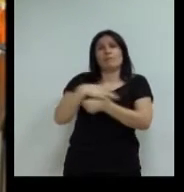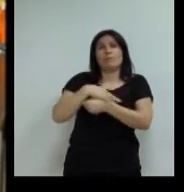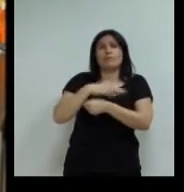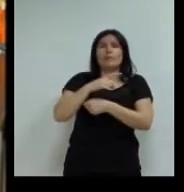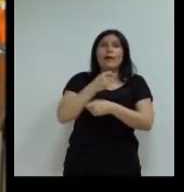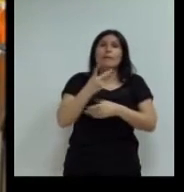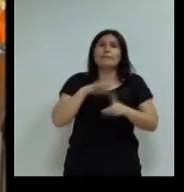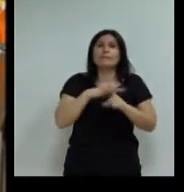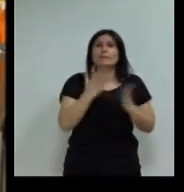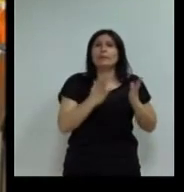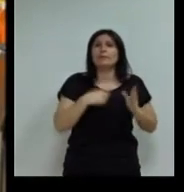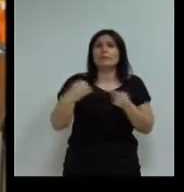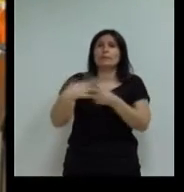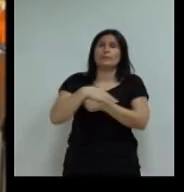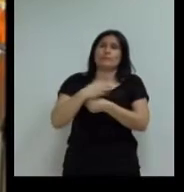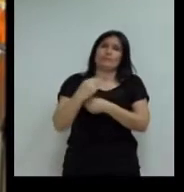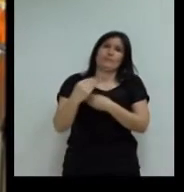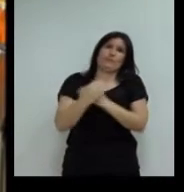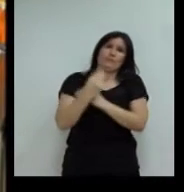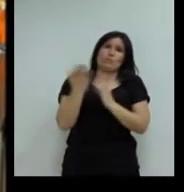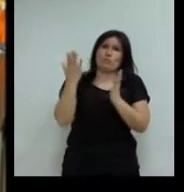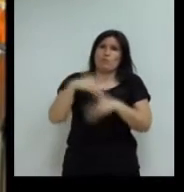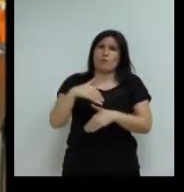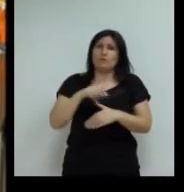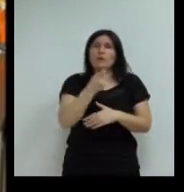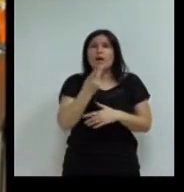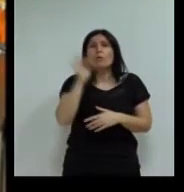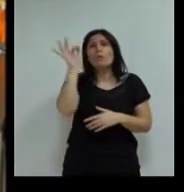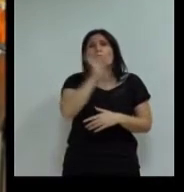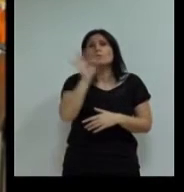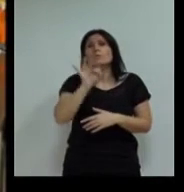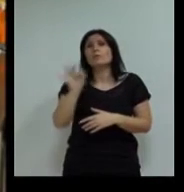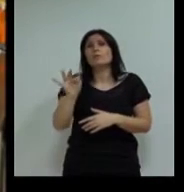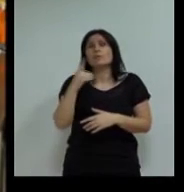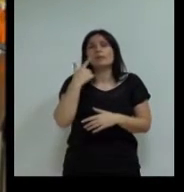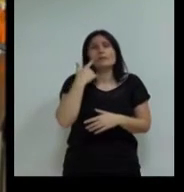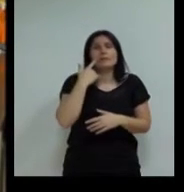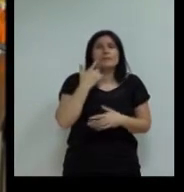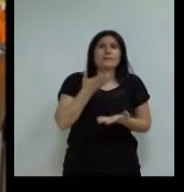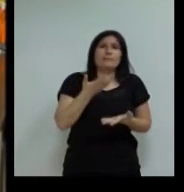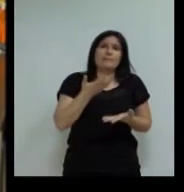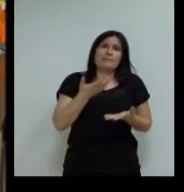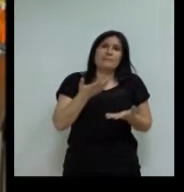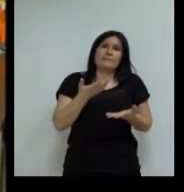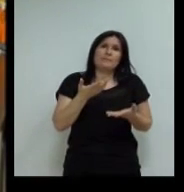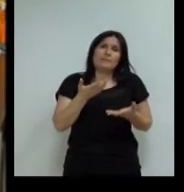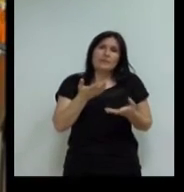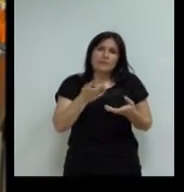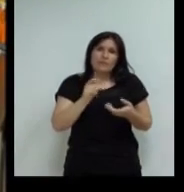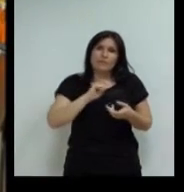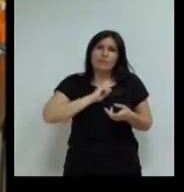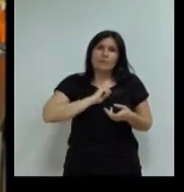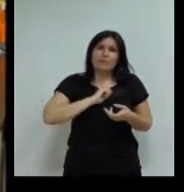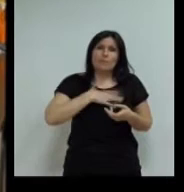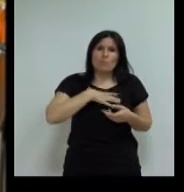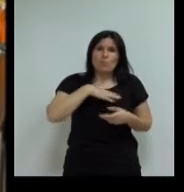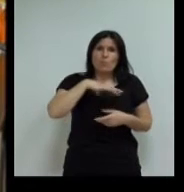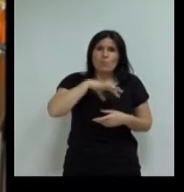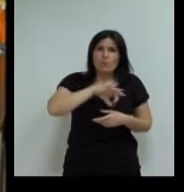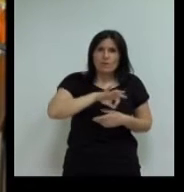posible, y algunas de esas películas incluyen algunas mini navegaciones que permiten que se